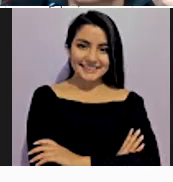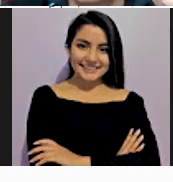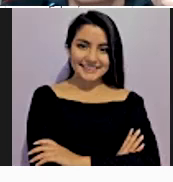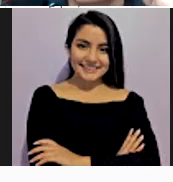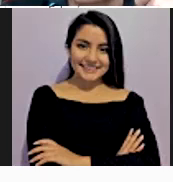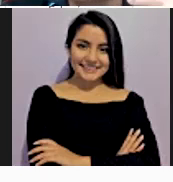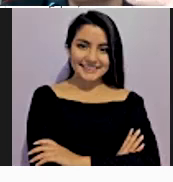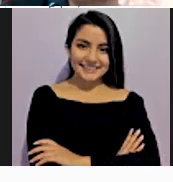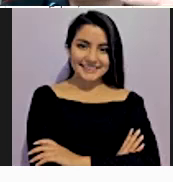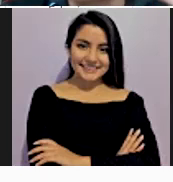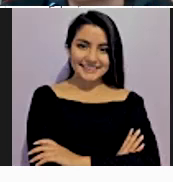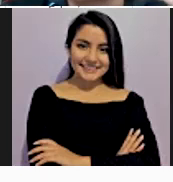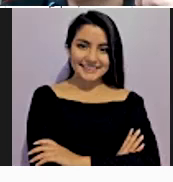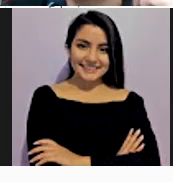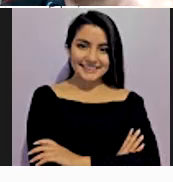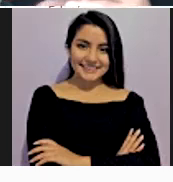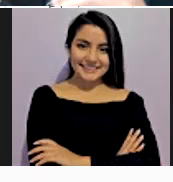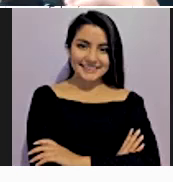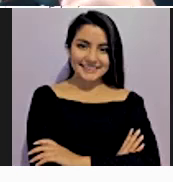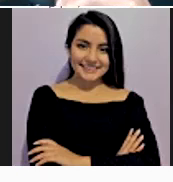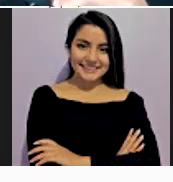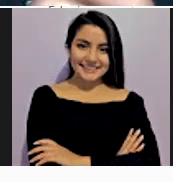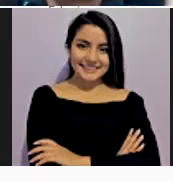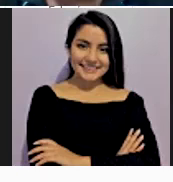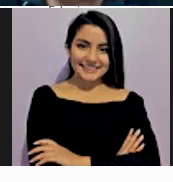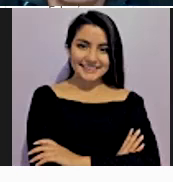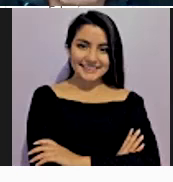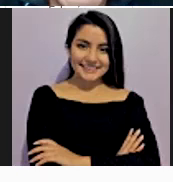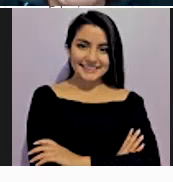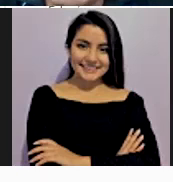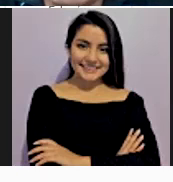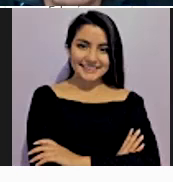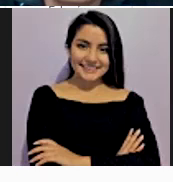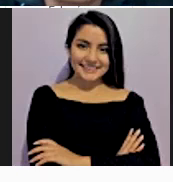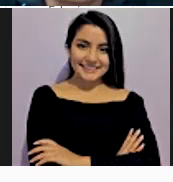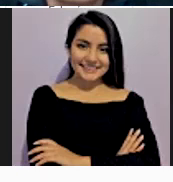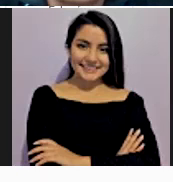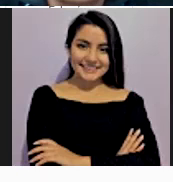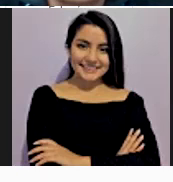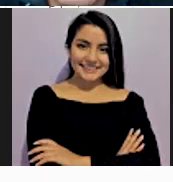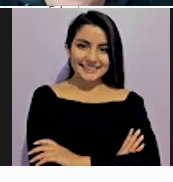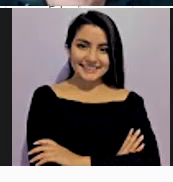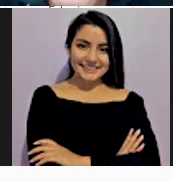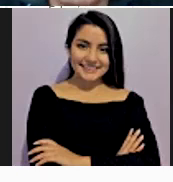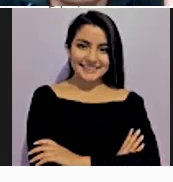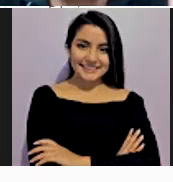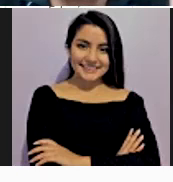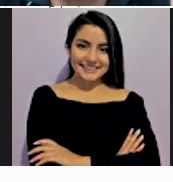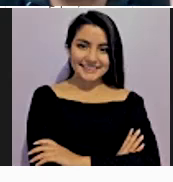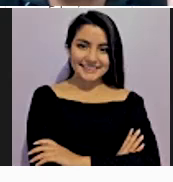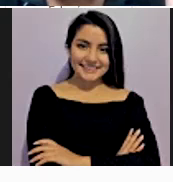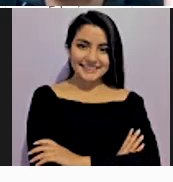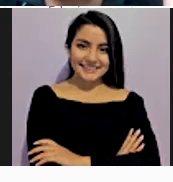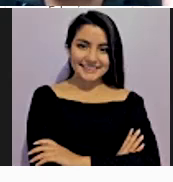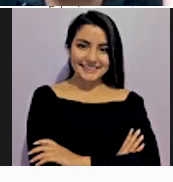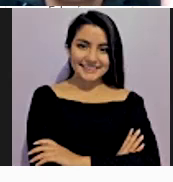¿ve? Entonces, eso se llama transposición de caudales. ¿Estamos de acuerdo, Pame? Sí, Este método sí se acordar,